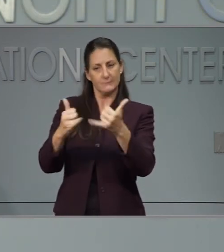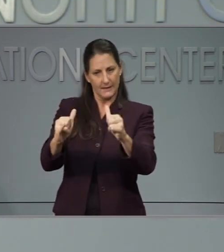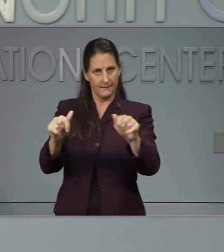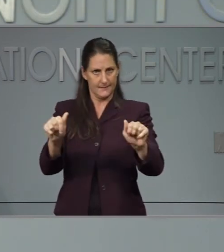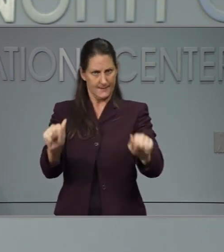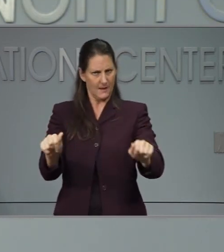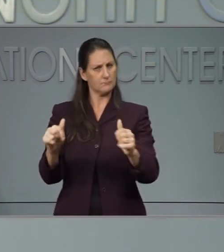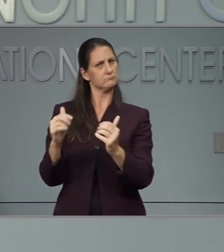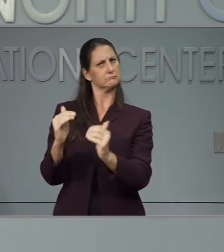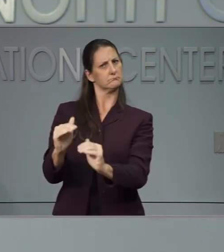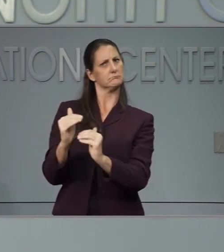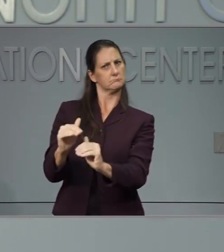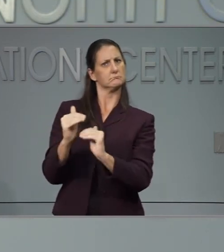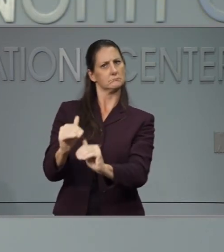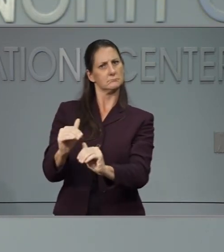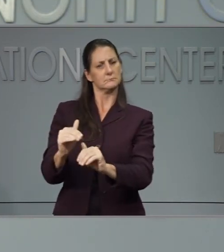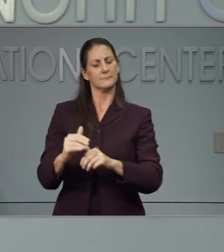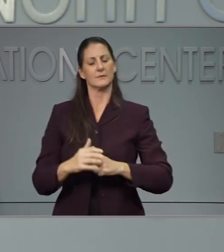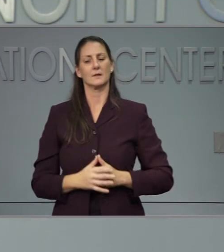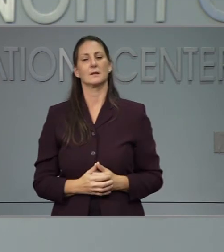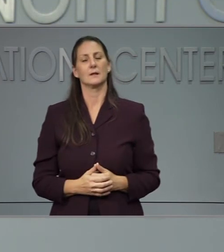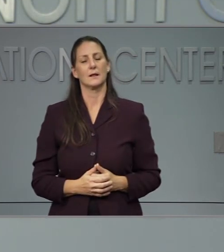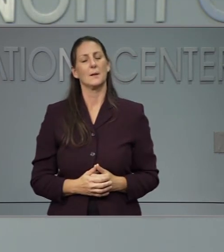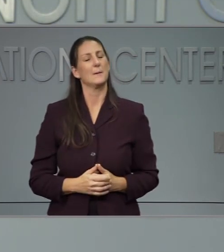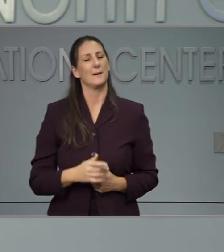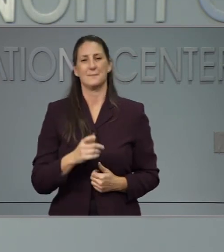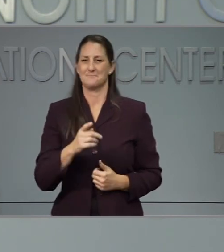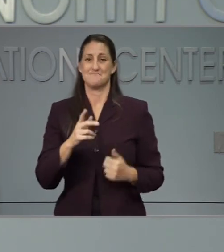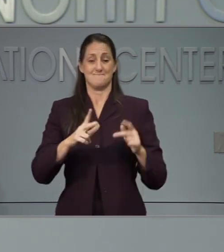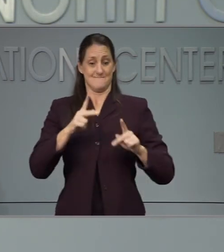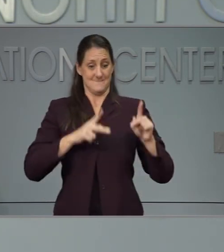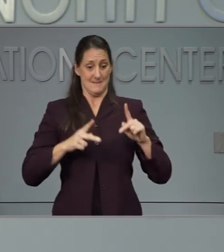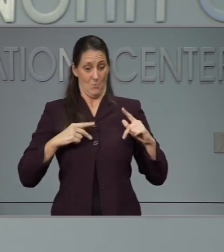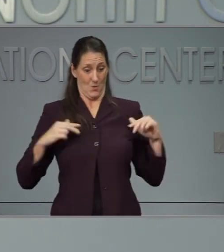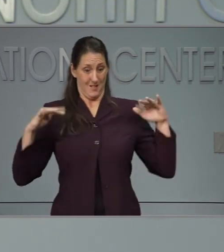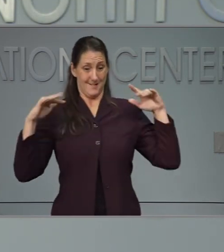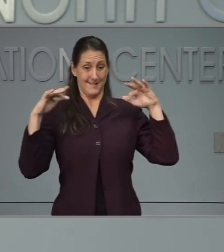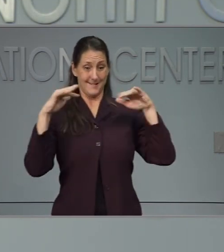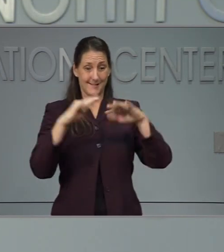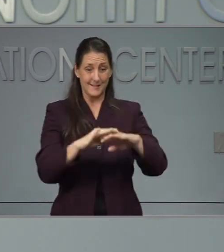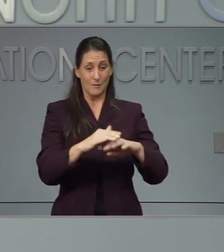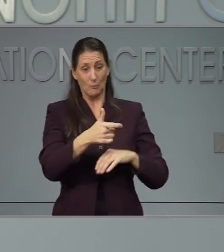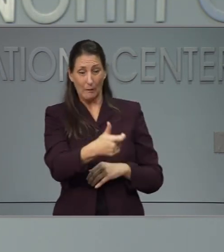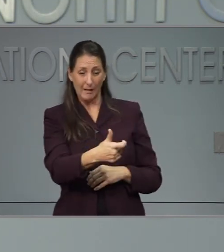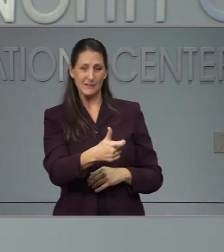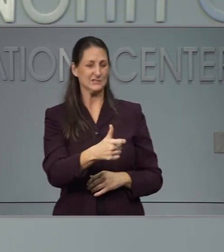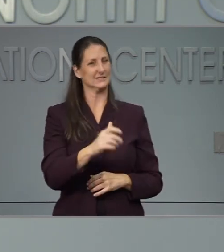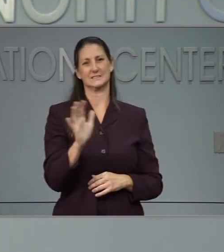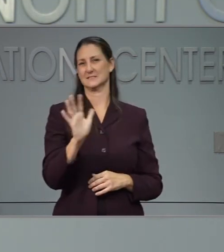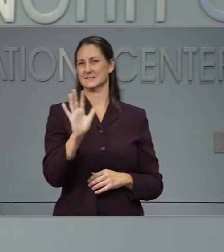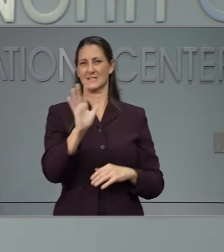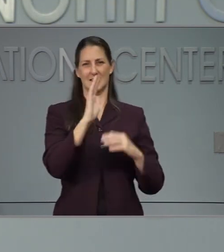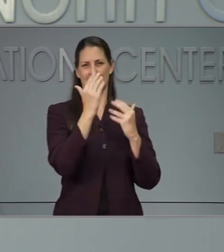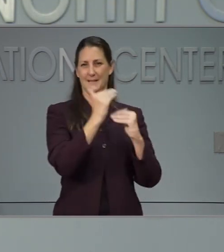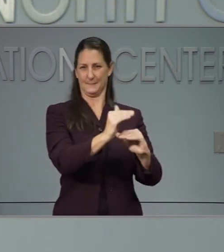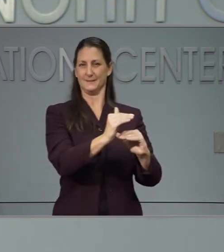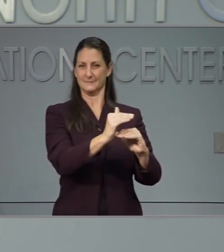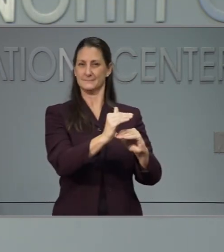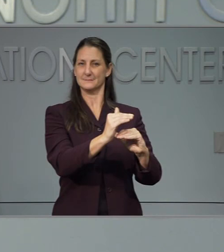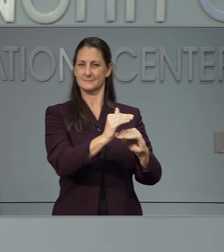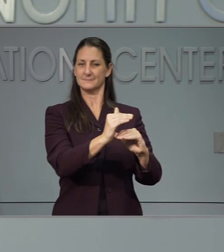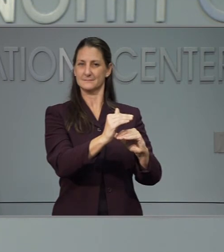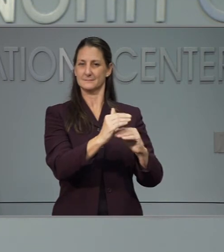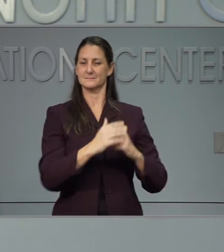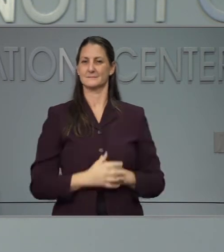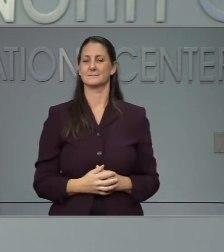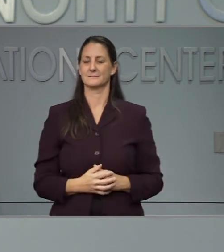necesiten los equipos para jugar, nosotros vamos a mantener a los espectadores al límite de número de personas